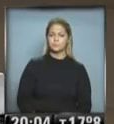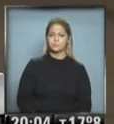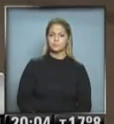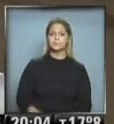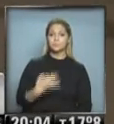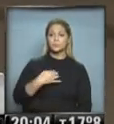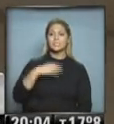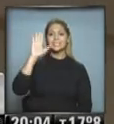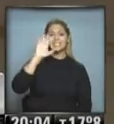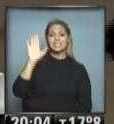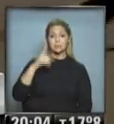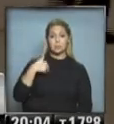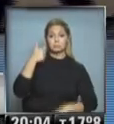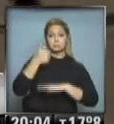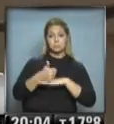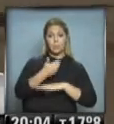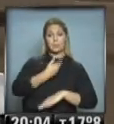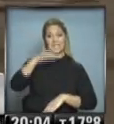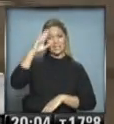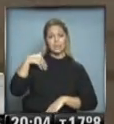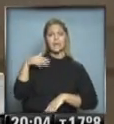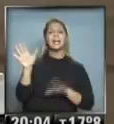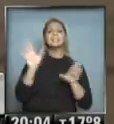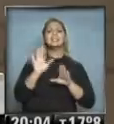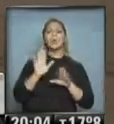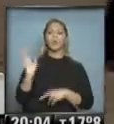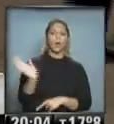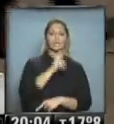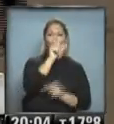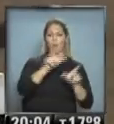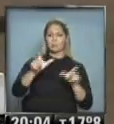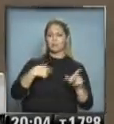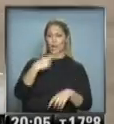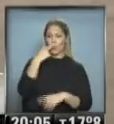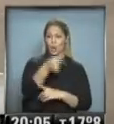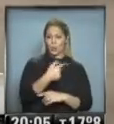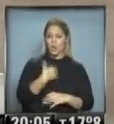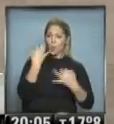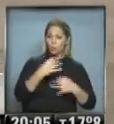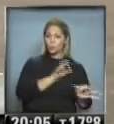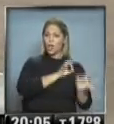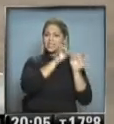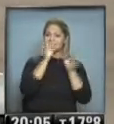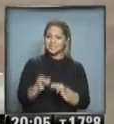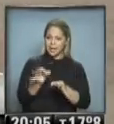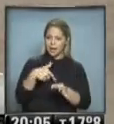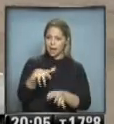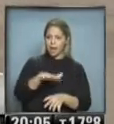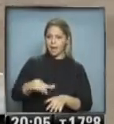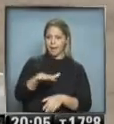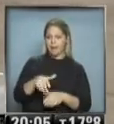Bueno, allí el saludo, ¿no?, de la presidenta de la nación en el momento en que hace su